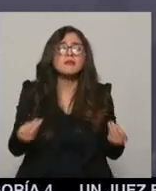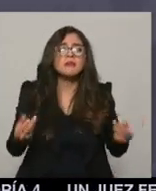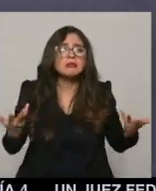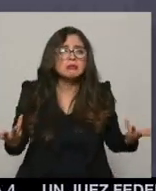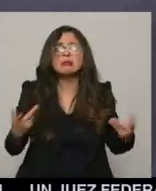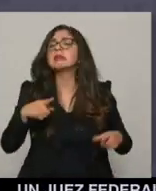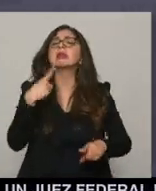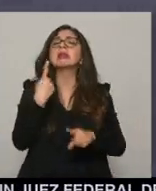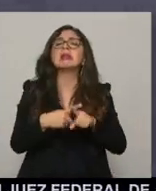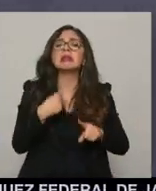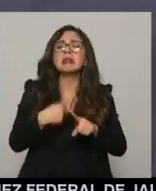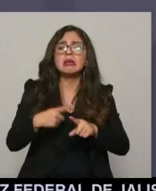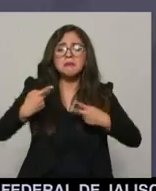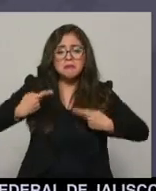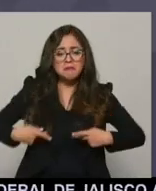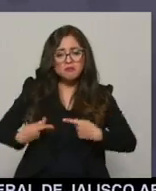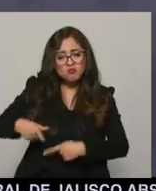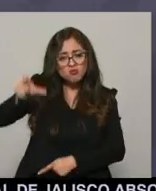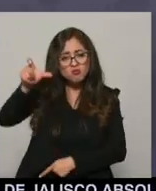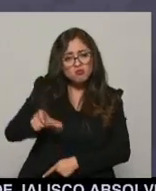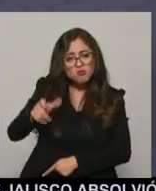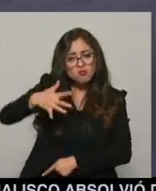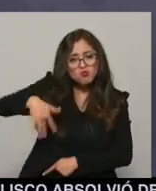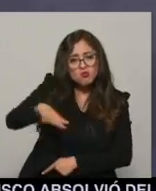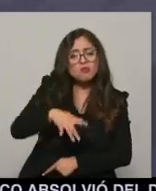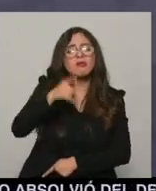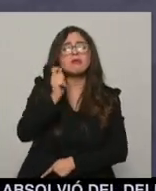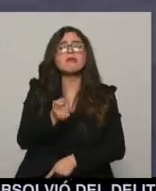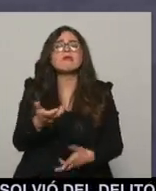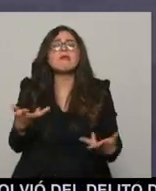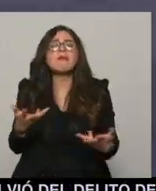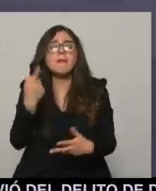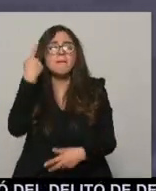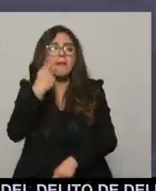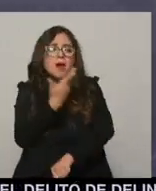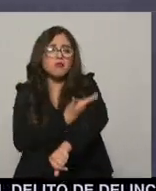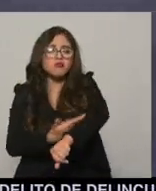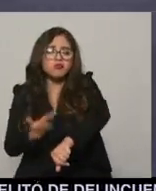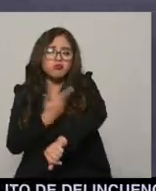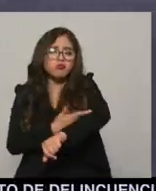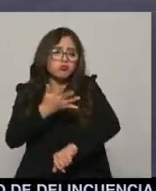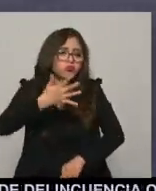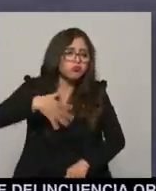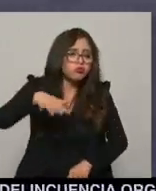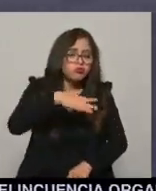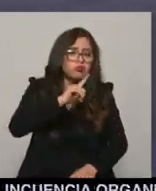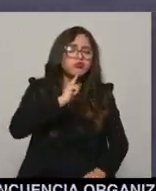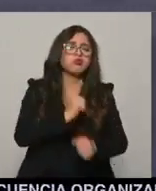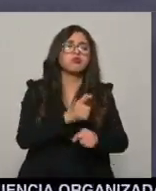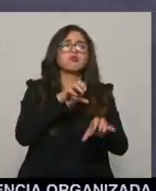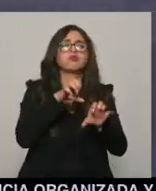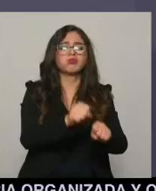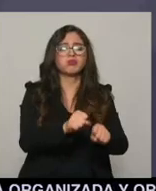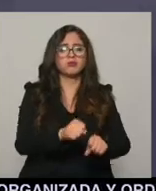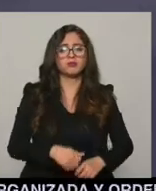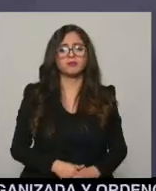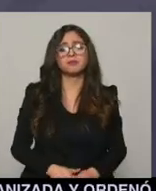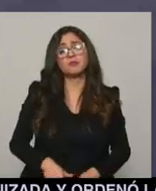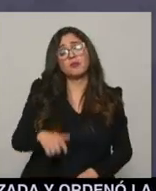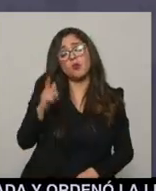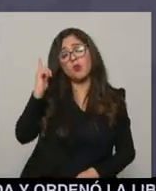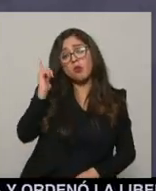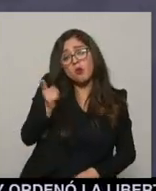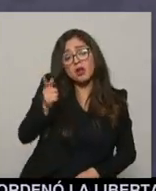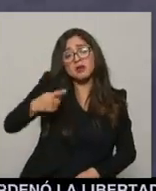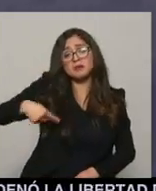están buscando, cuáles son los esfuerzos para encontrarlas, que no estamos viendo. Solo esperemos que no haya quien se monte en